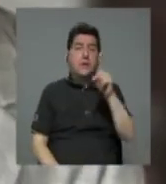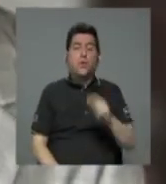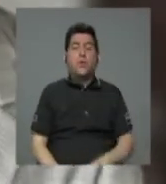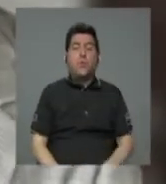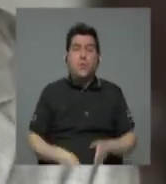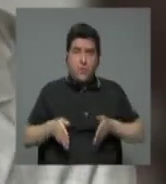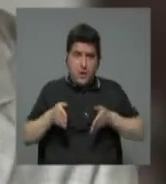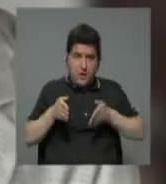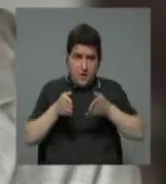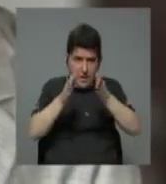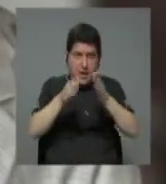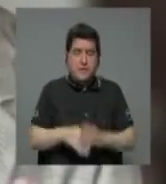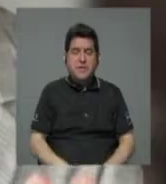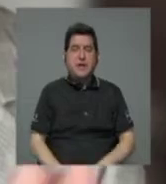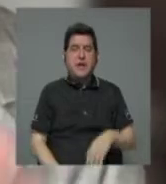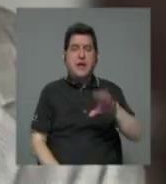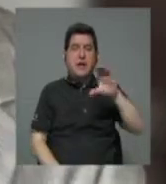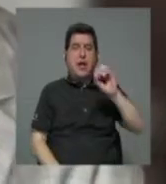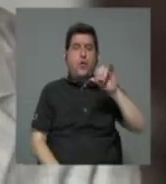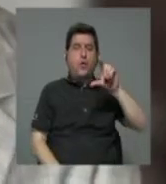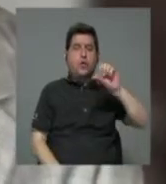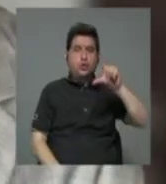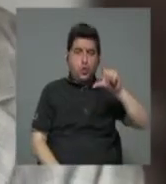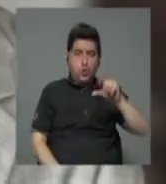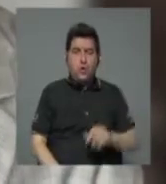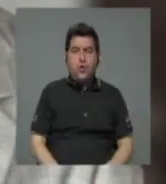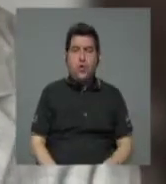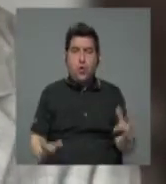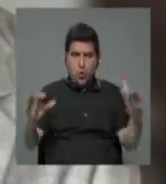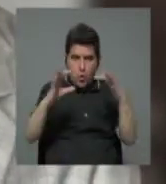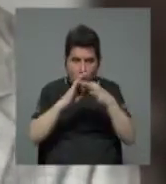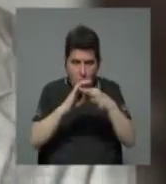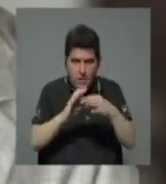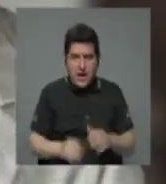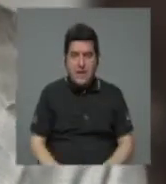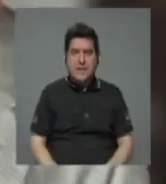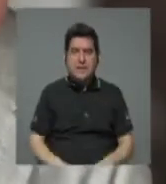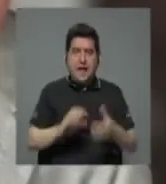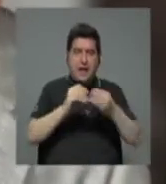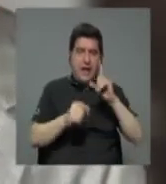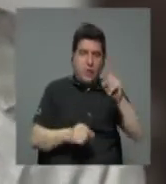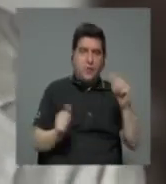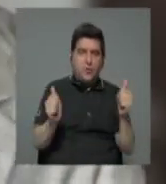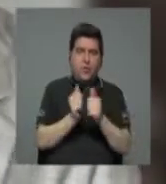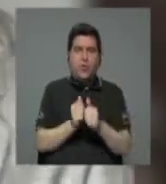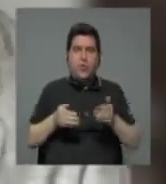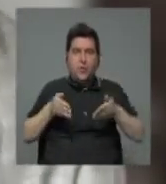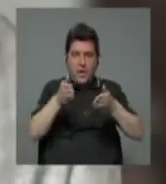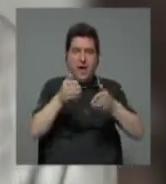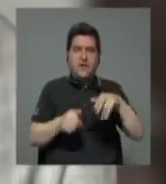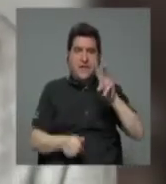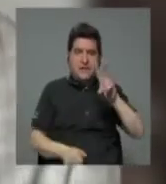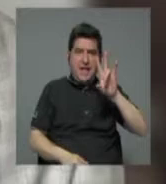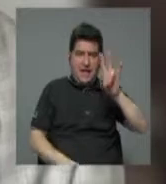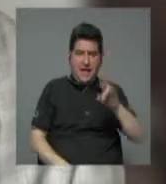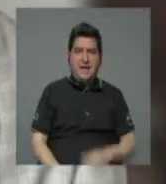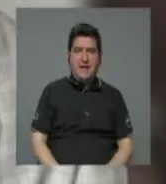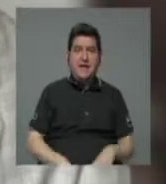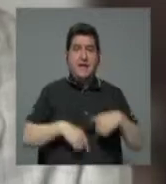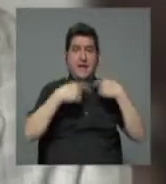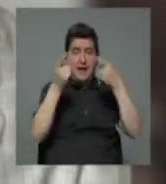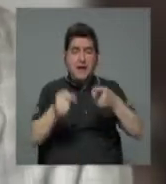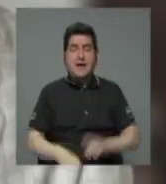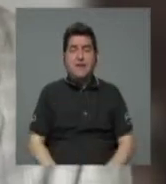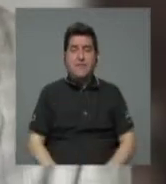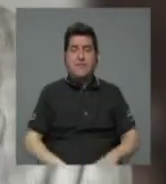radial que se llama la Radial El Coyol, la cual conecta la ruta 1 con la ruta 27, que es la que va hacia el Puerto